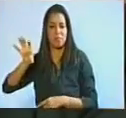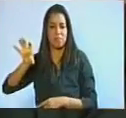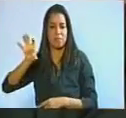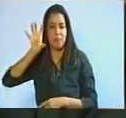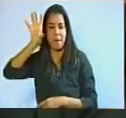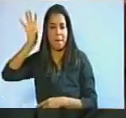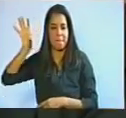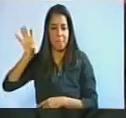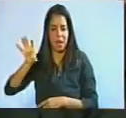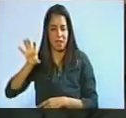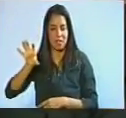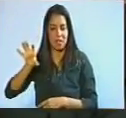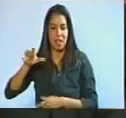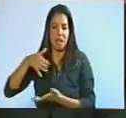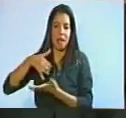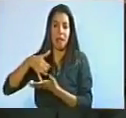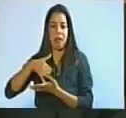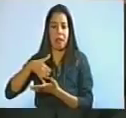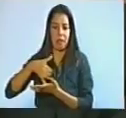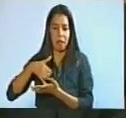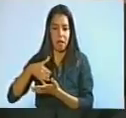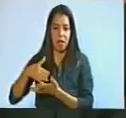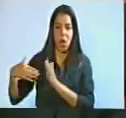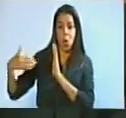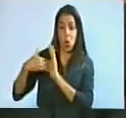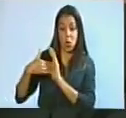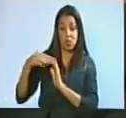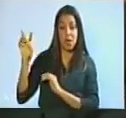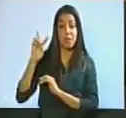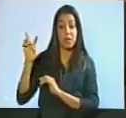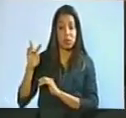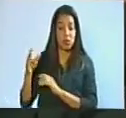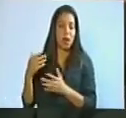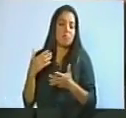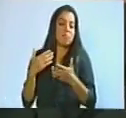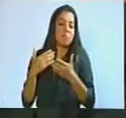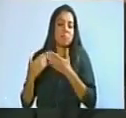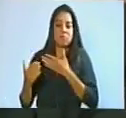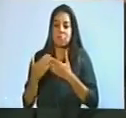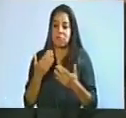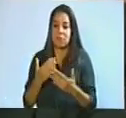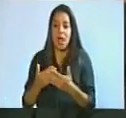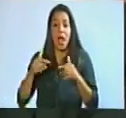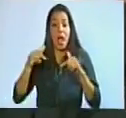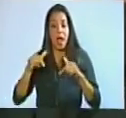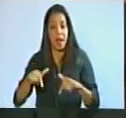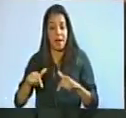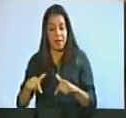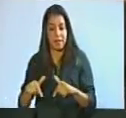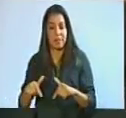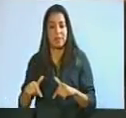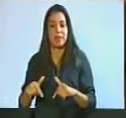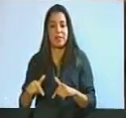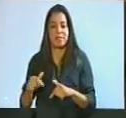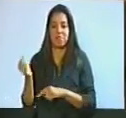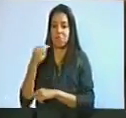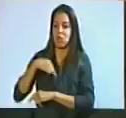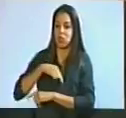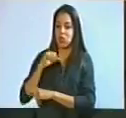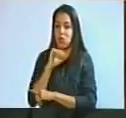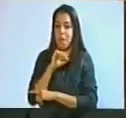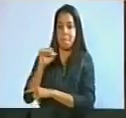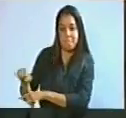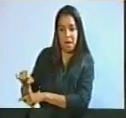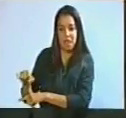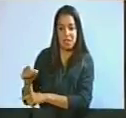decidido sumar sus esfuerzos en contra de Venezuela, bueno, acá han tenido suficientes derrotas y tendrán